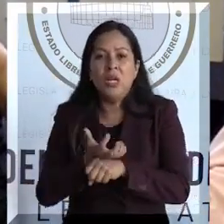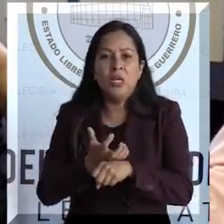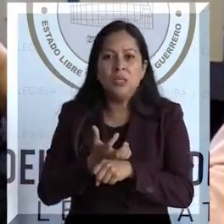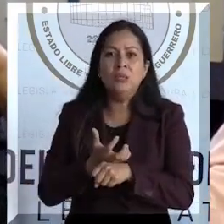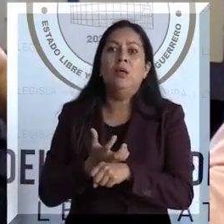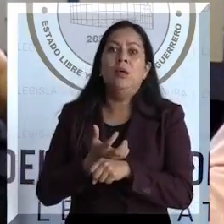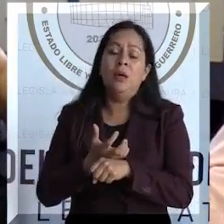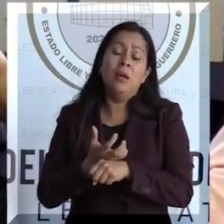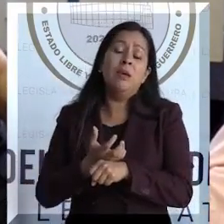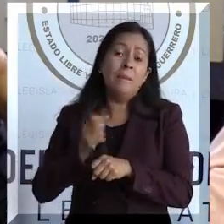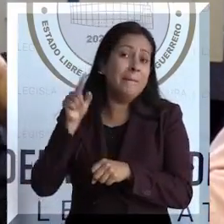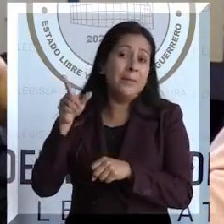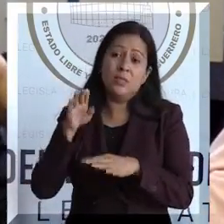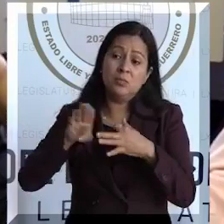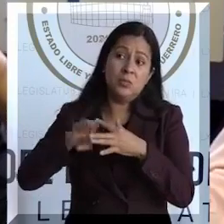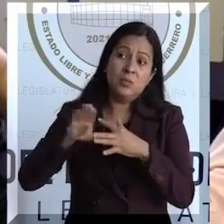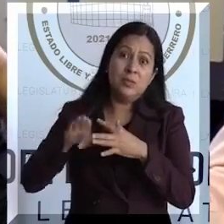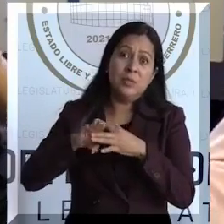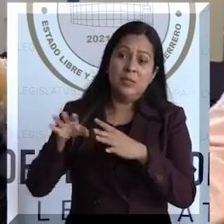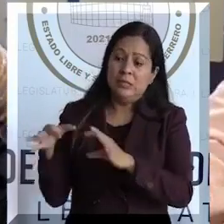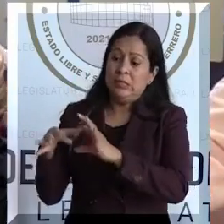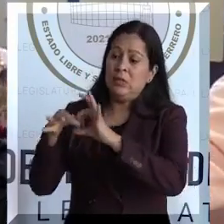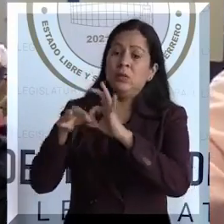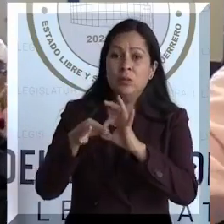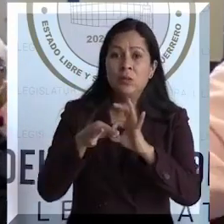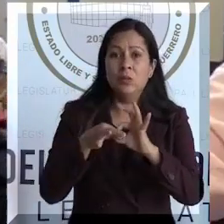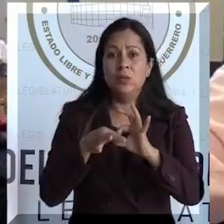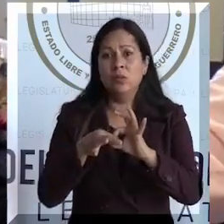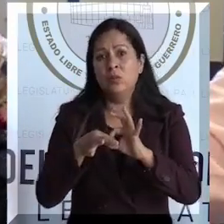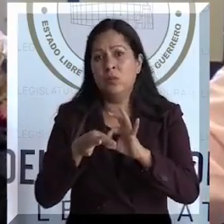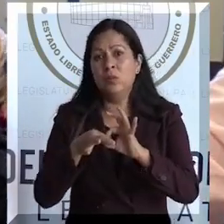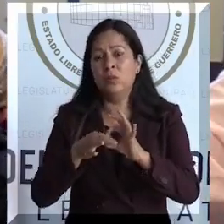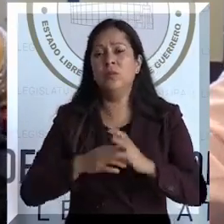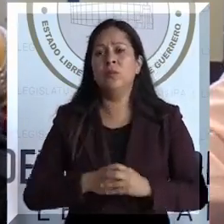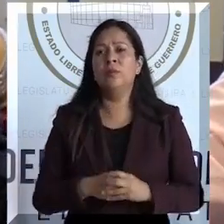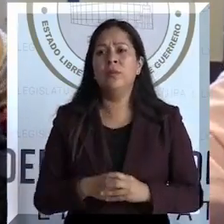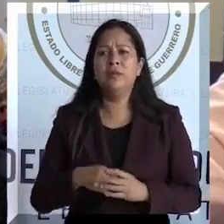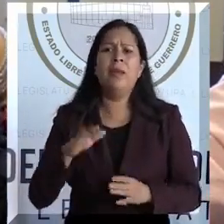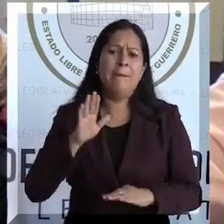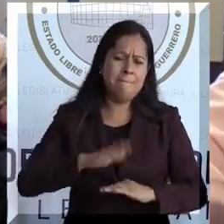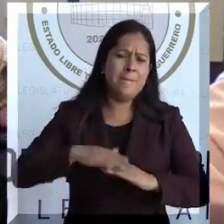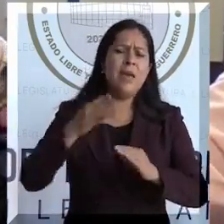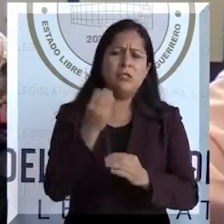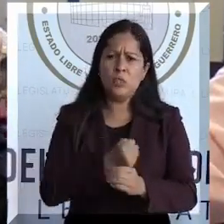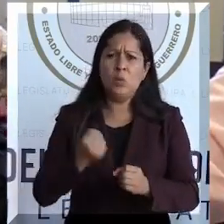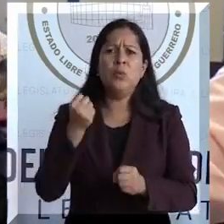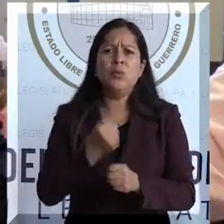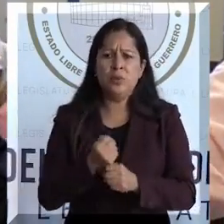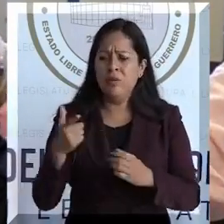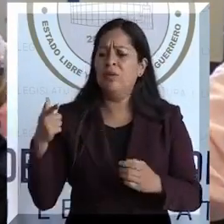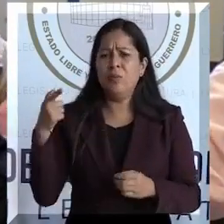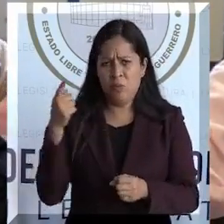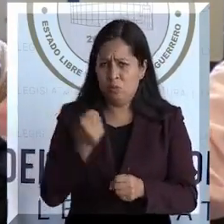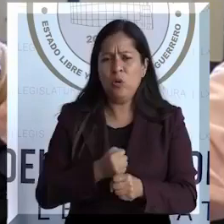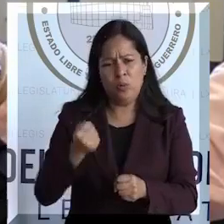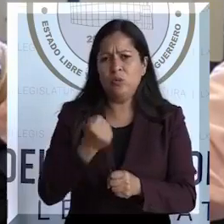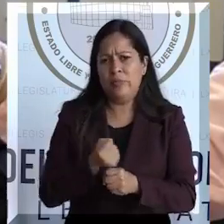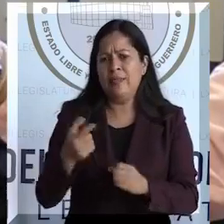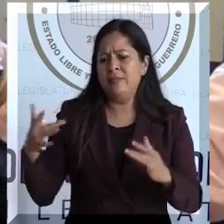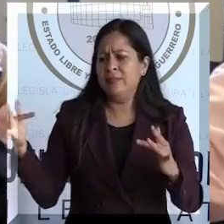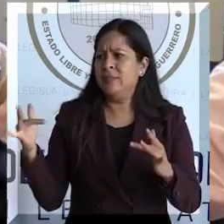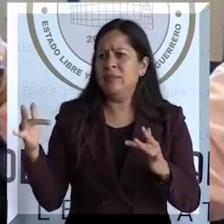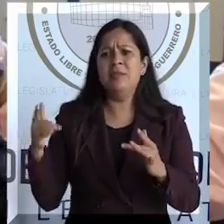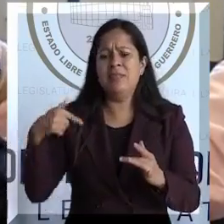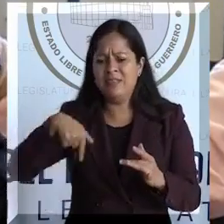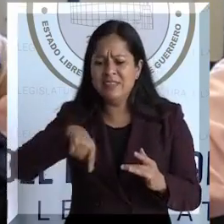se solidarizan y pueden entrar a otras dependencias. Entonces hay más secretarías. ¿Qué podemos hacer desde aquí? Ser ese